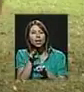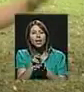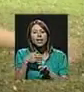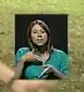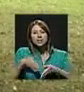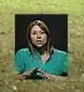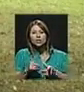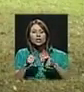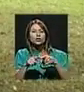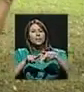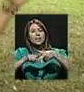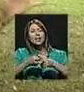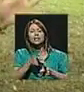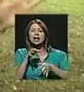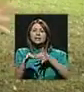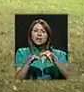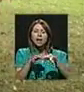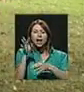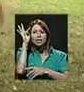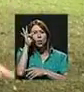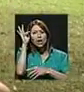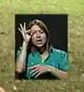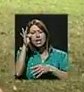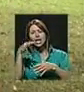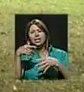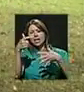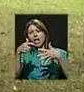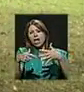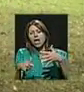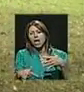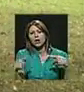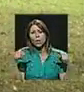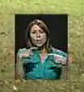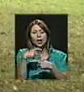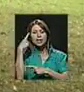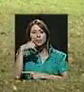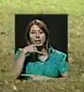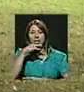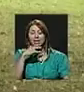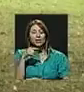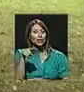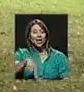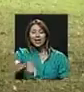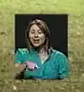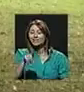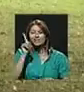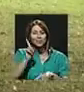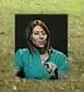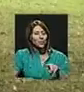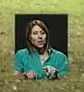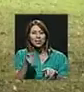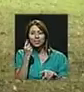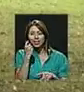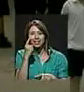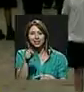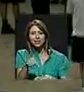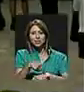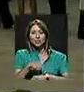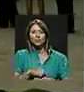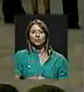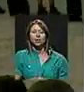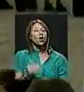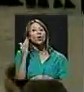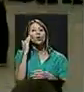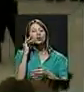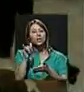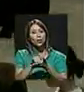empiezan a explicar teorías así sumamente complejas para un niño o una niña que también no tiene la capacidad en ese momento para entenderlo. Conociendo